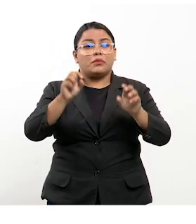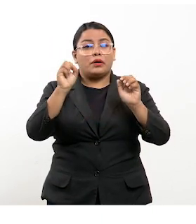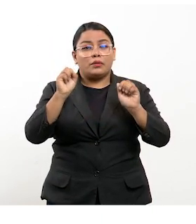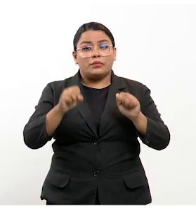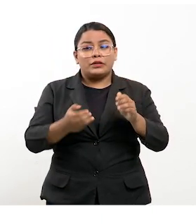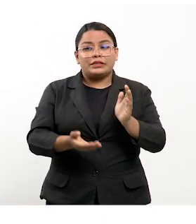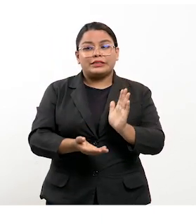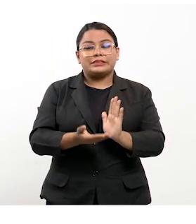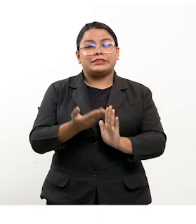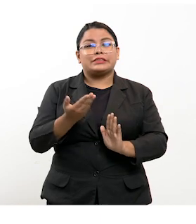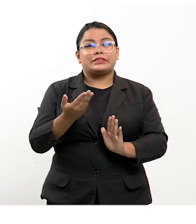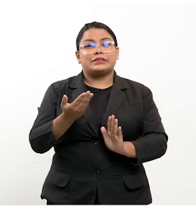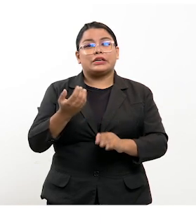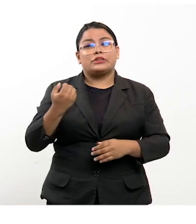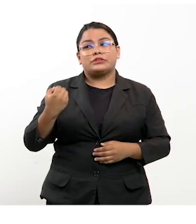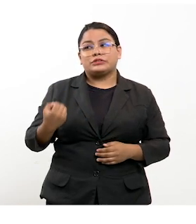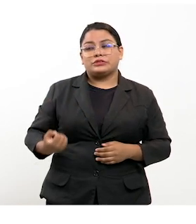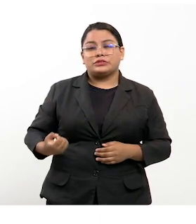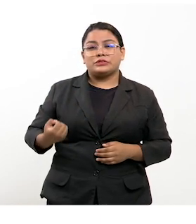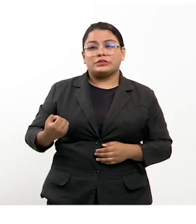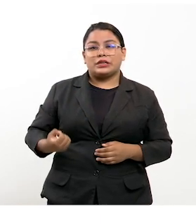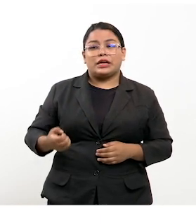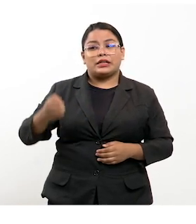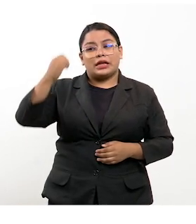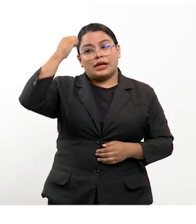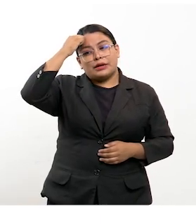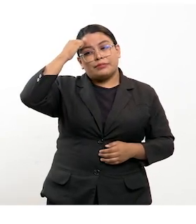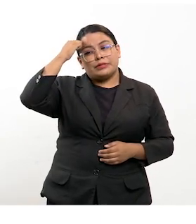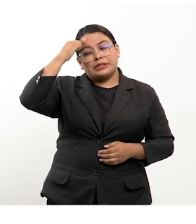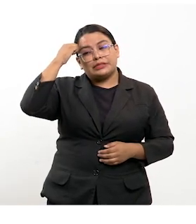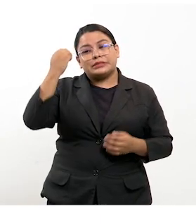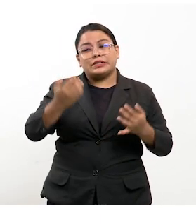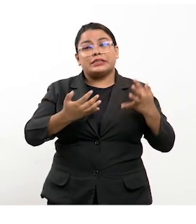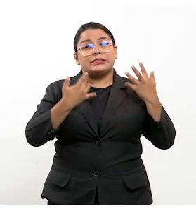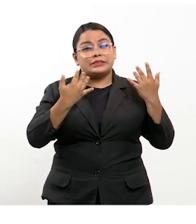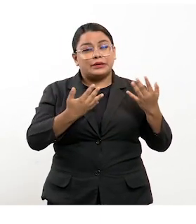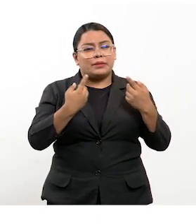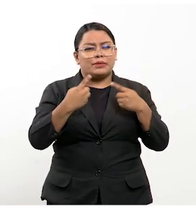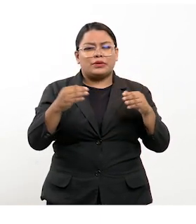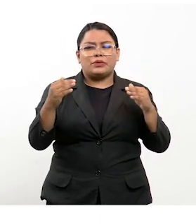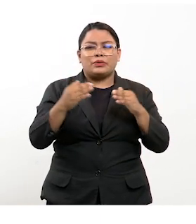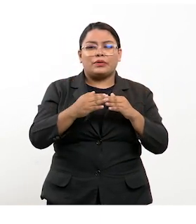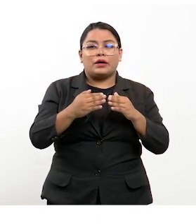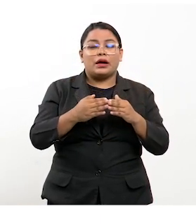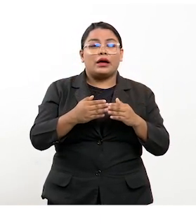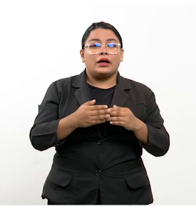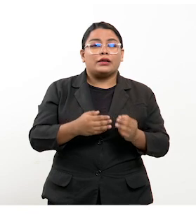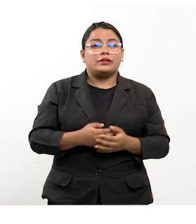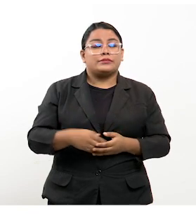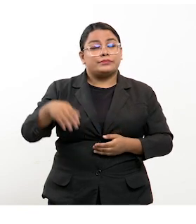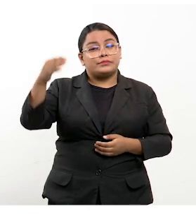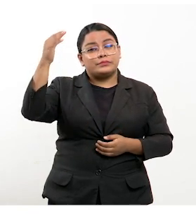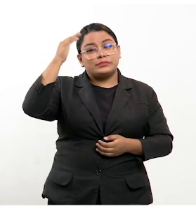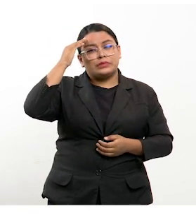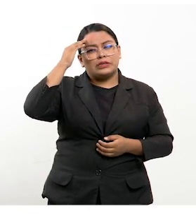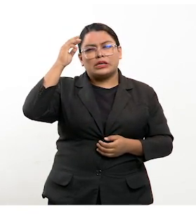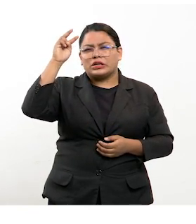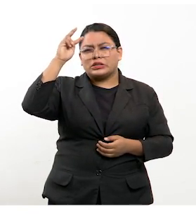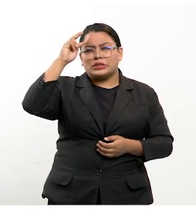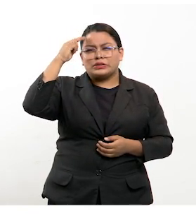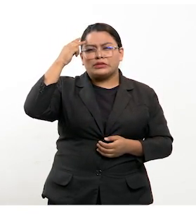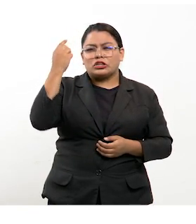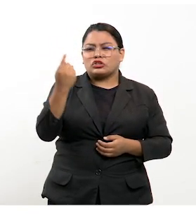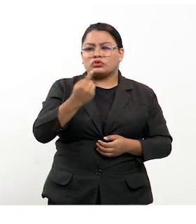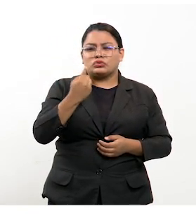poder desarrollar en los estudiantes esos aprendizajes esperados. Pero también debemos tener en cuenta que no es